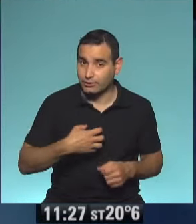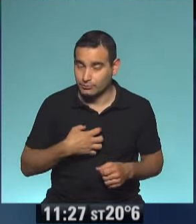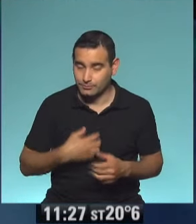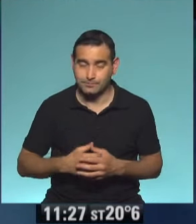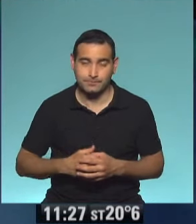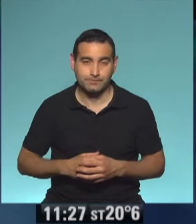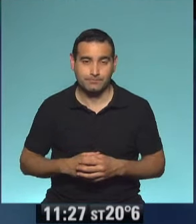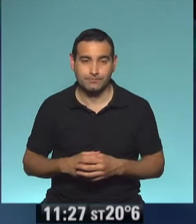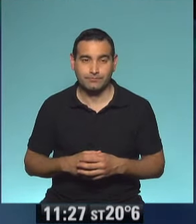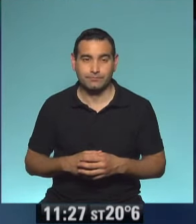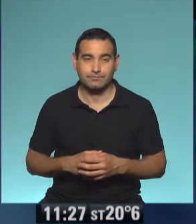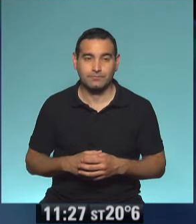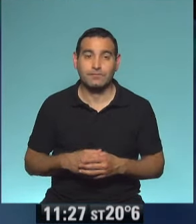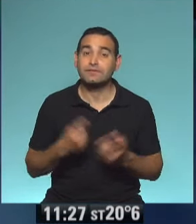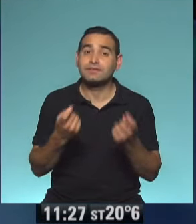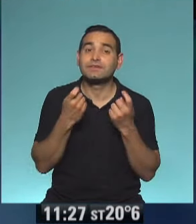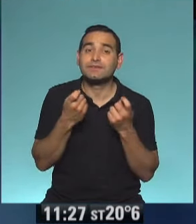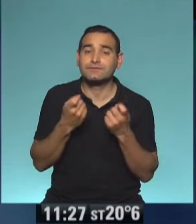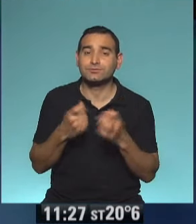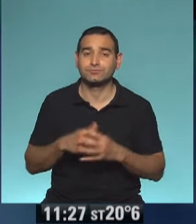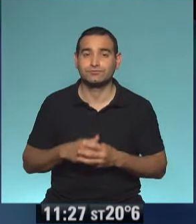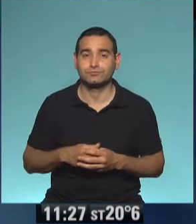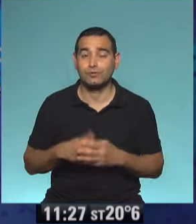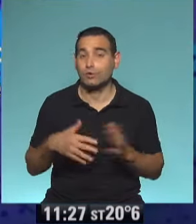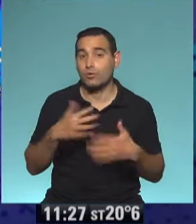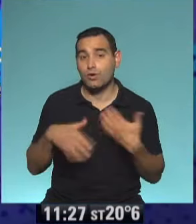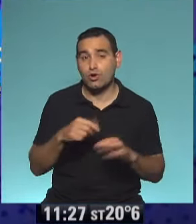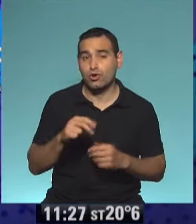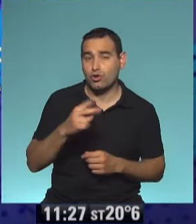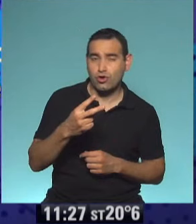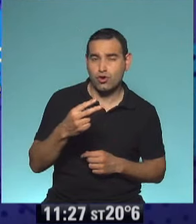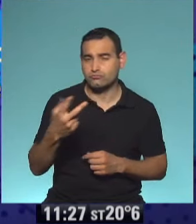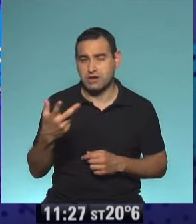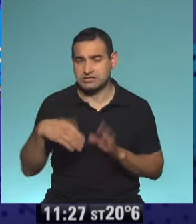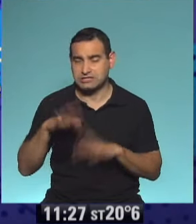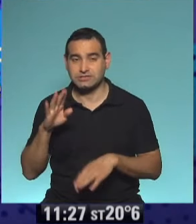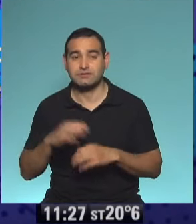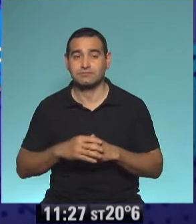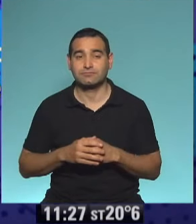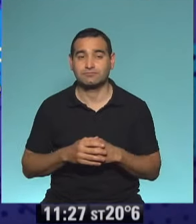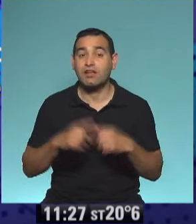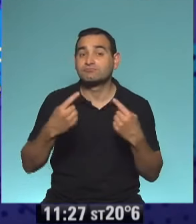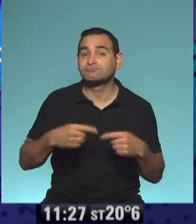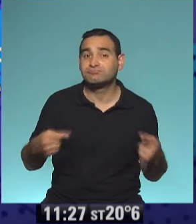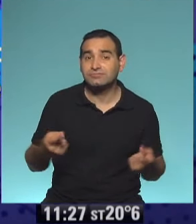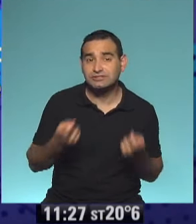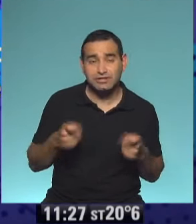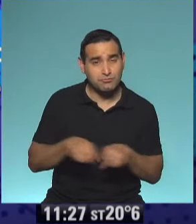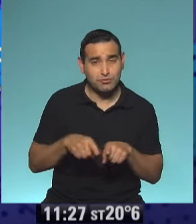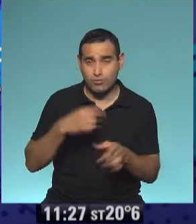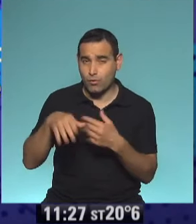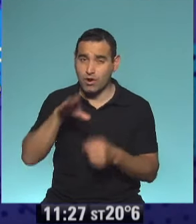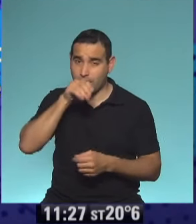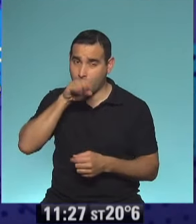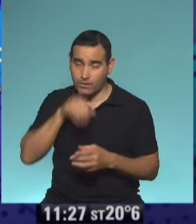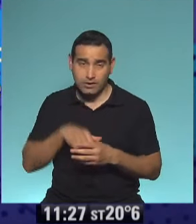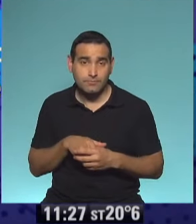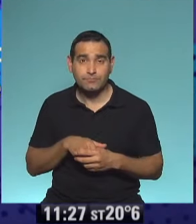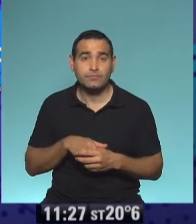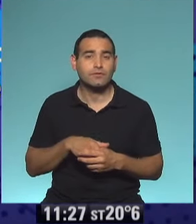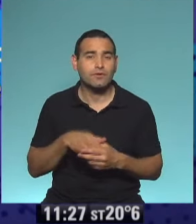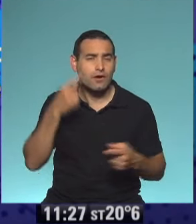que tenemos, bueno, ¿qué se necesita? Bueno, los jugadores, dos o más, los elementos, igual que el juego de la oca original. ¿Cuál es el